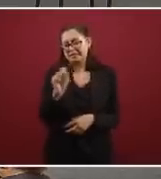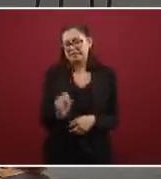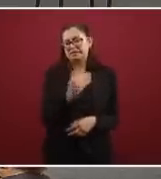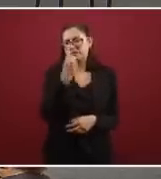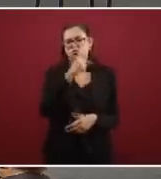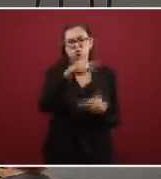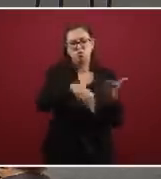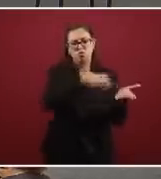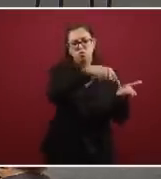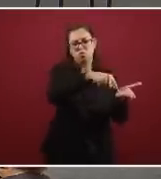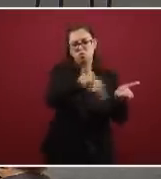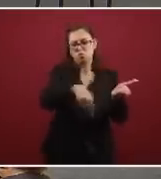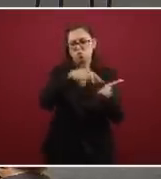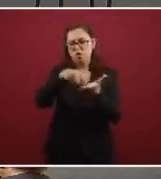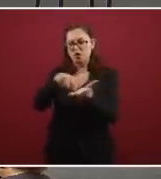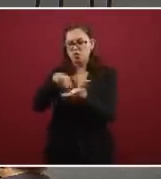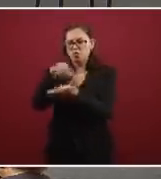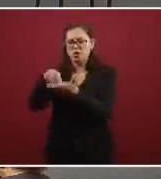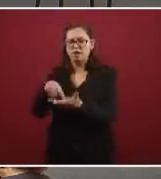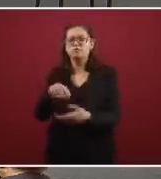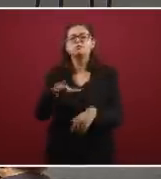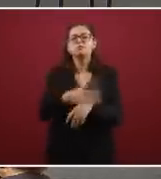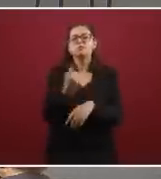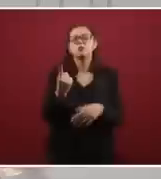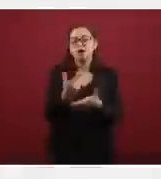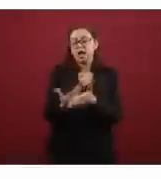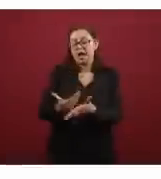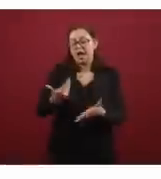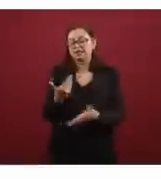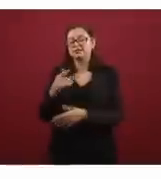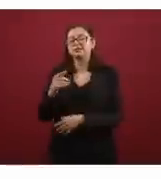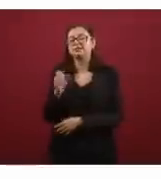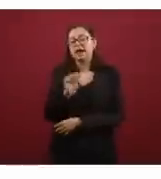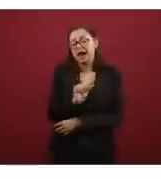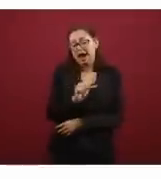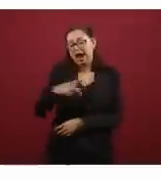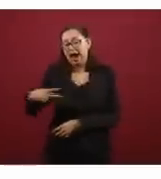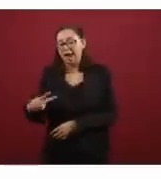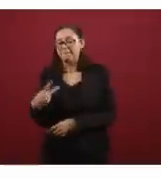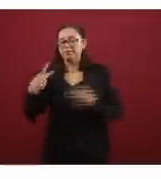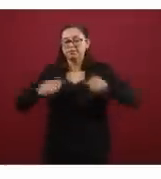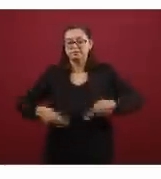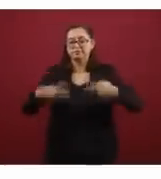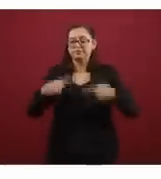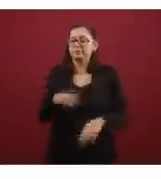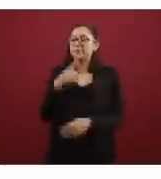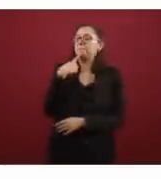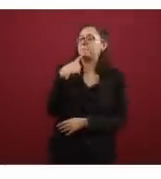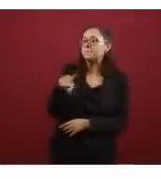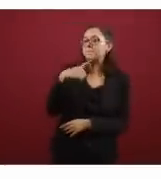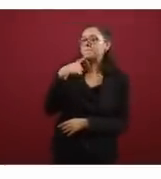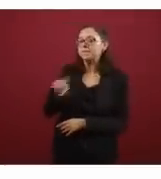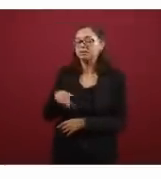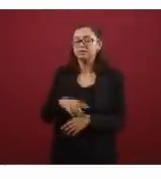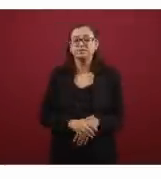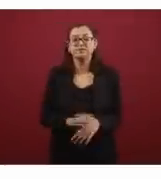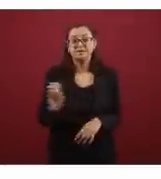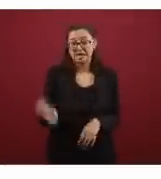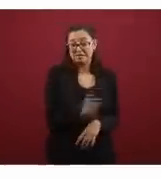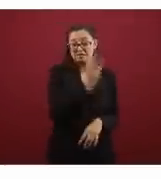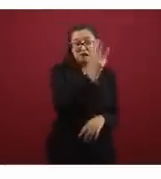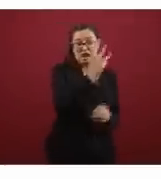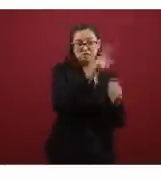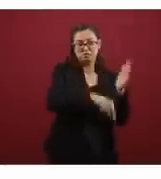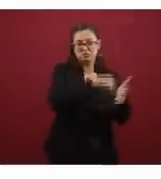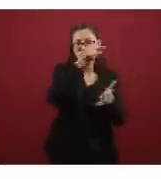361 quejas presentadas, todas a través de la app. Tres gasolineras no se dejaron